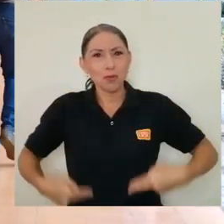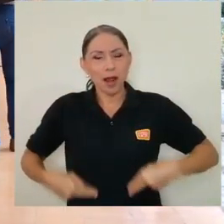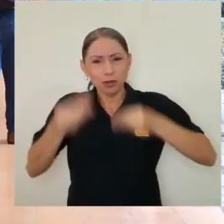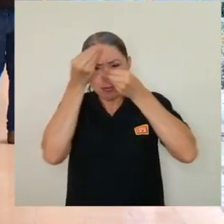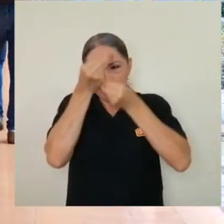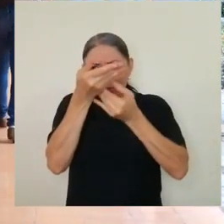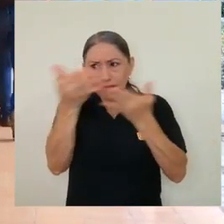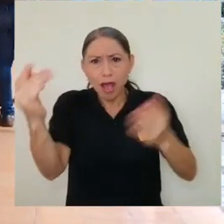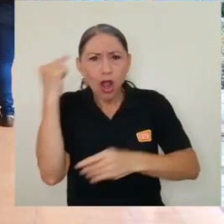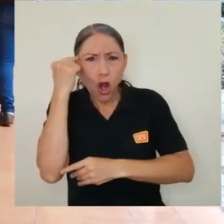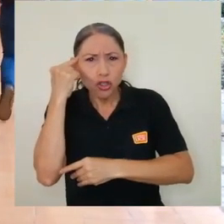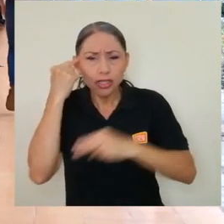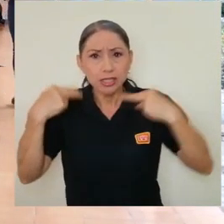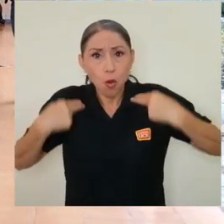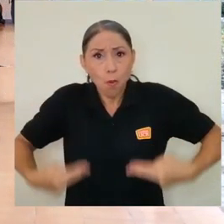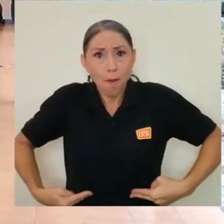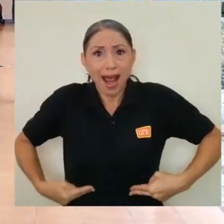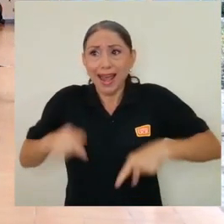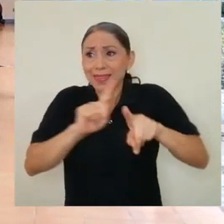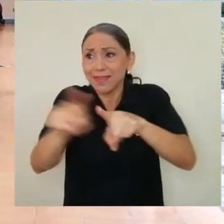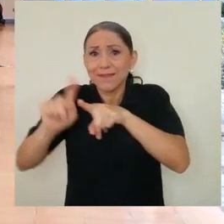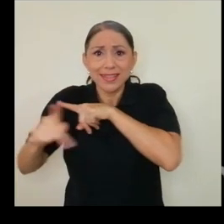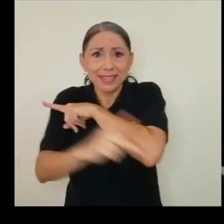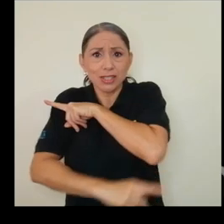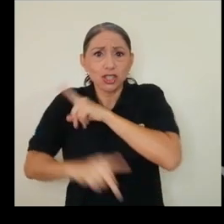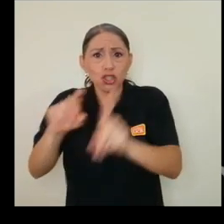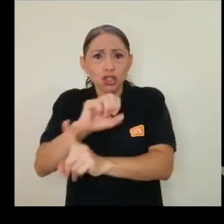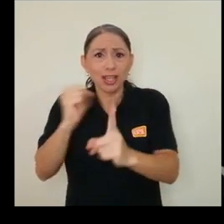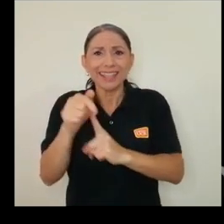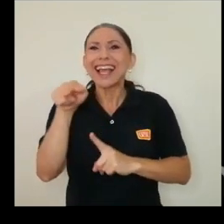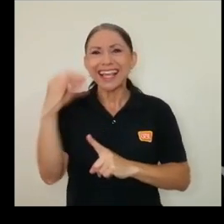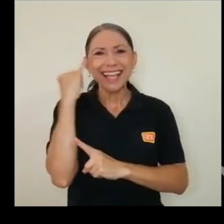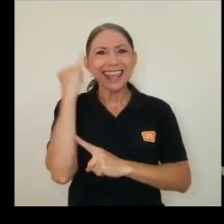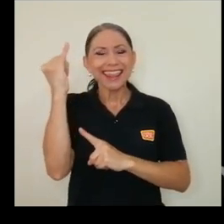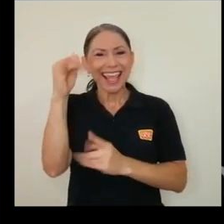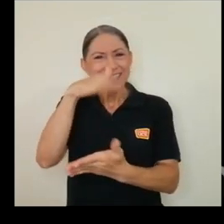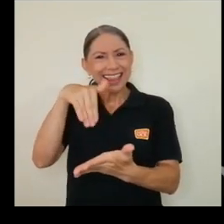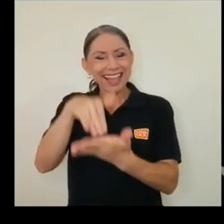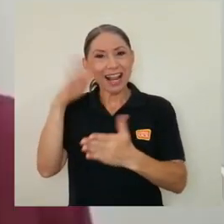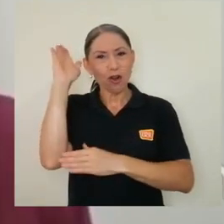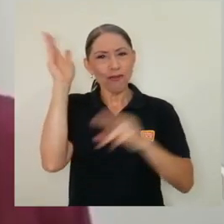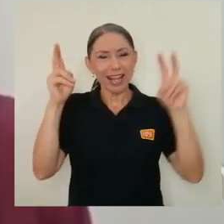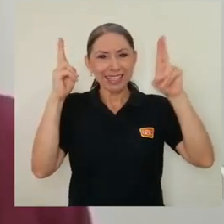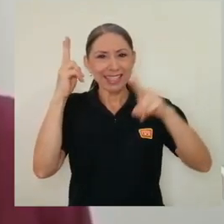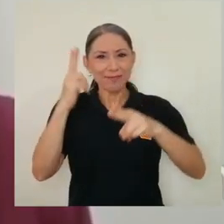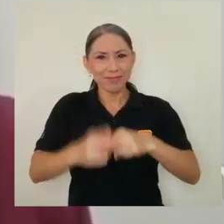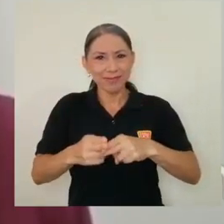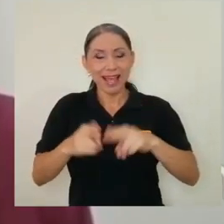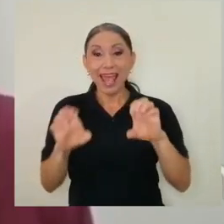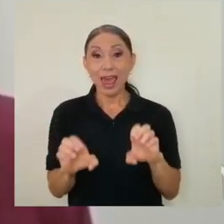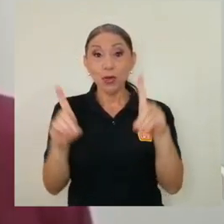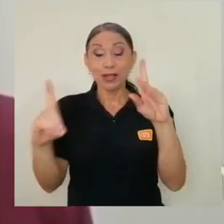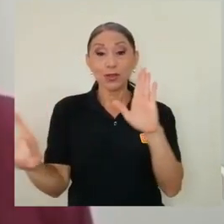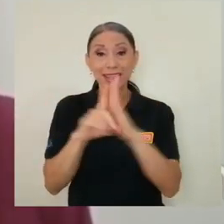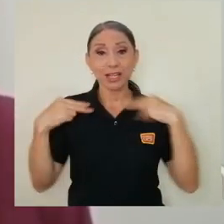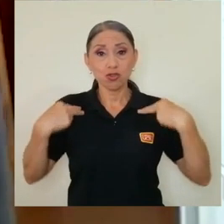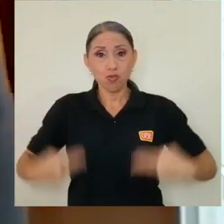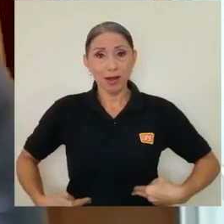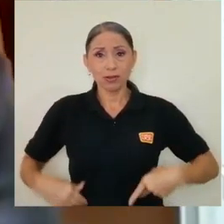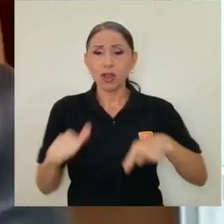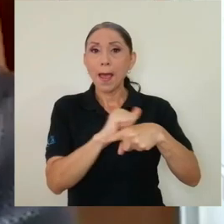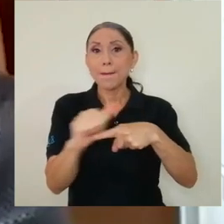conciencia humana en nuestras sociedades esta fue la idea central de la conferencia educación en derechos humanos